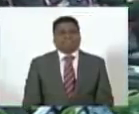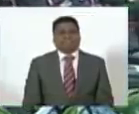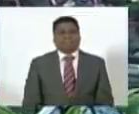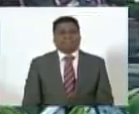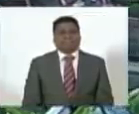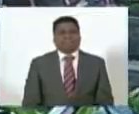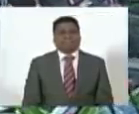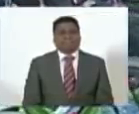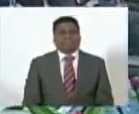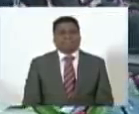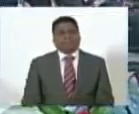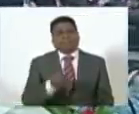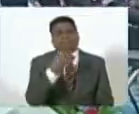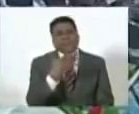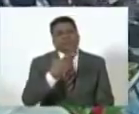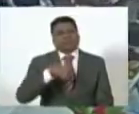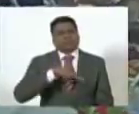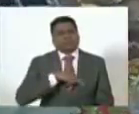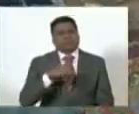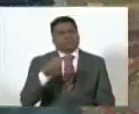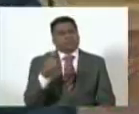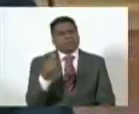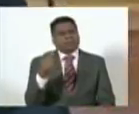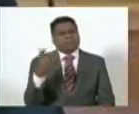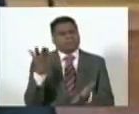Y bueno, hemos dedicado varias semanas a estudiar